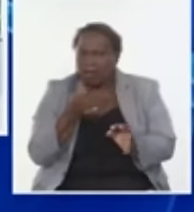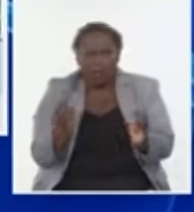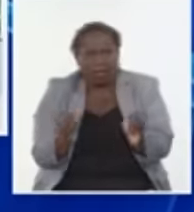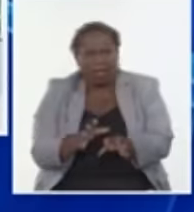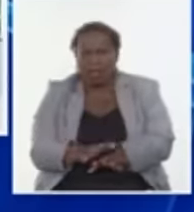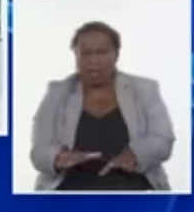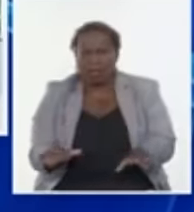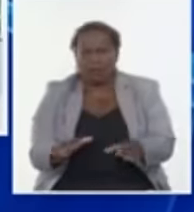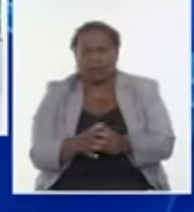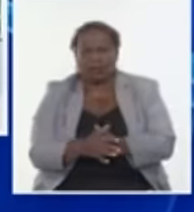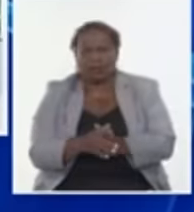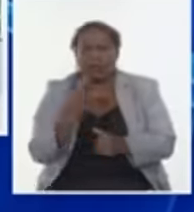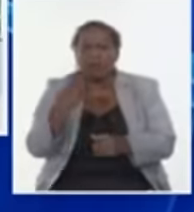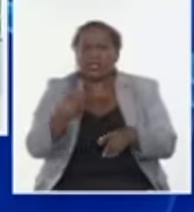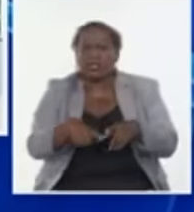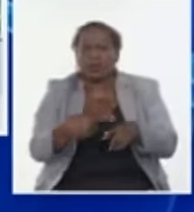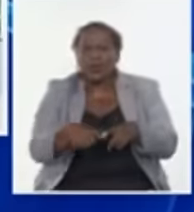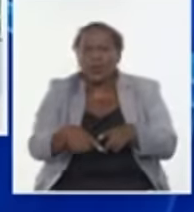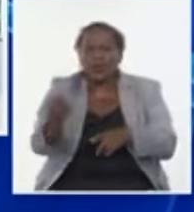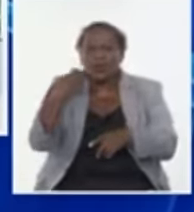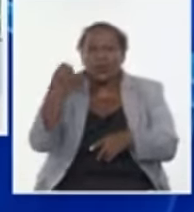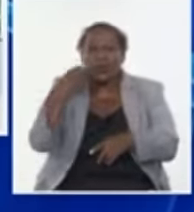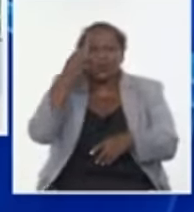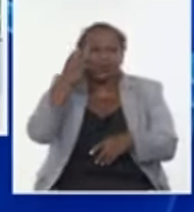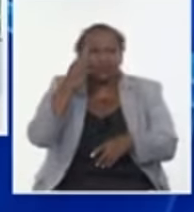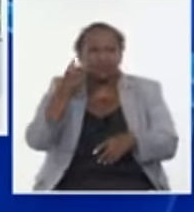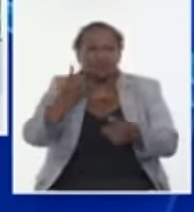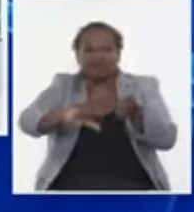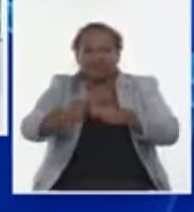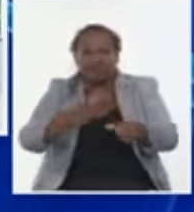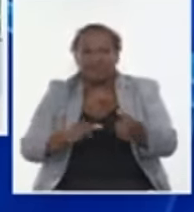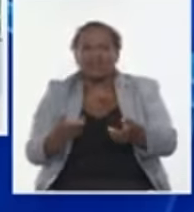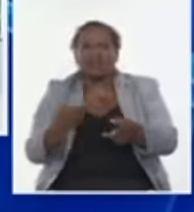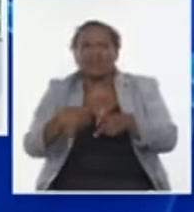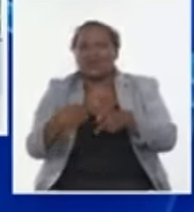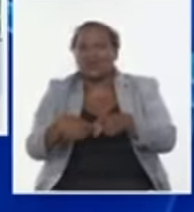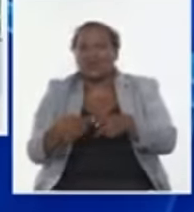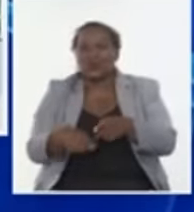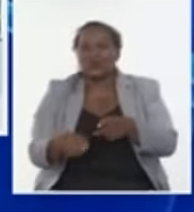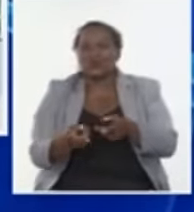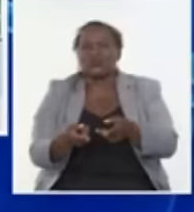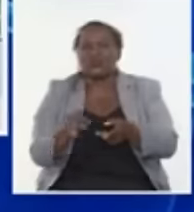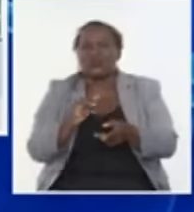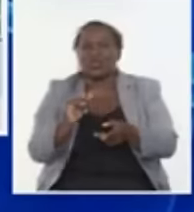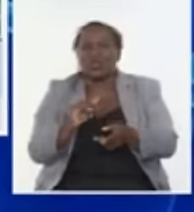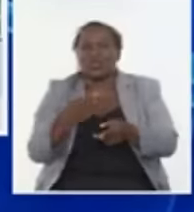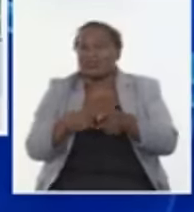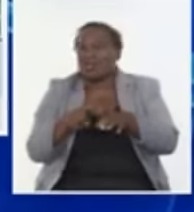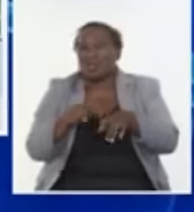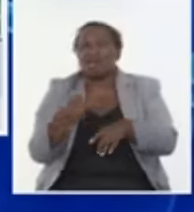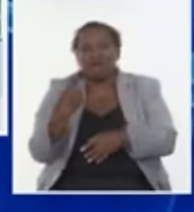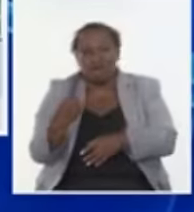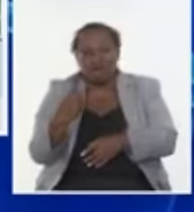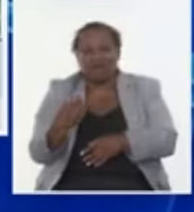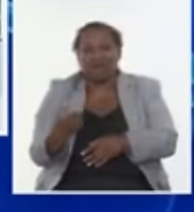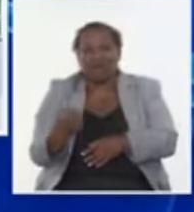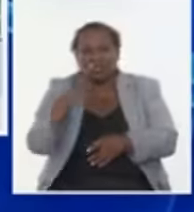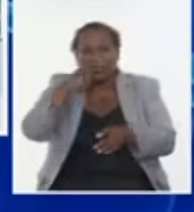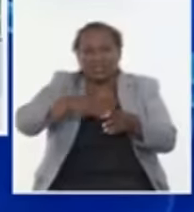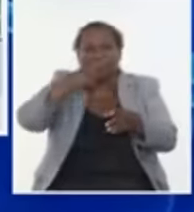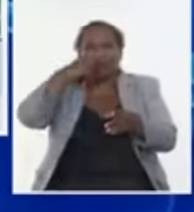falta de los productos importados, los llamados paquetes tecnológicos, los productos químicos, fertilizantes,